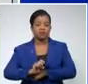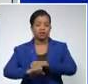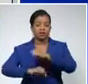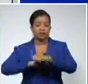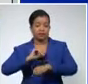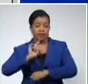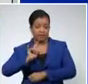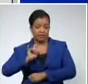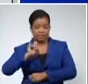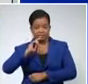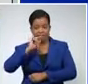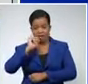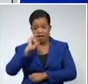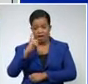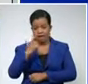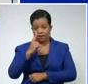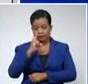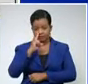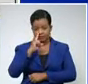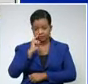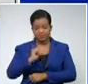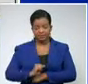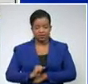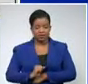Lajas. Pinar del Río,